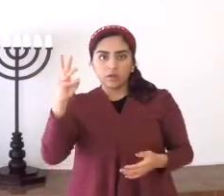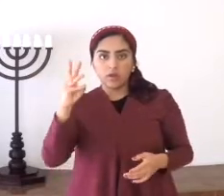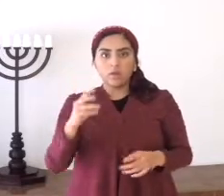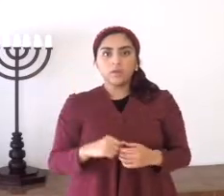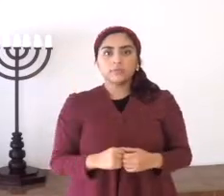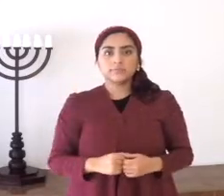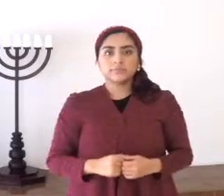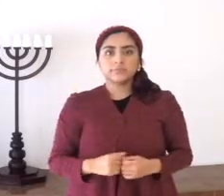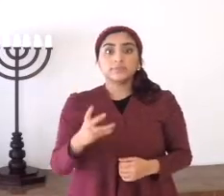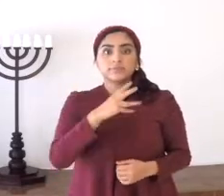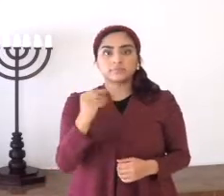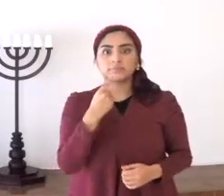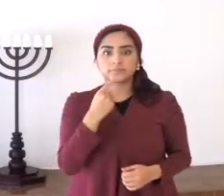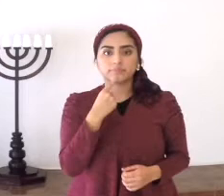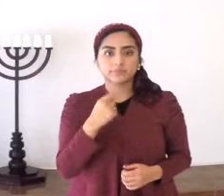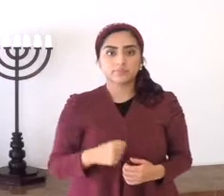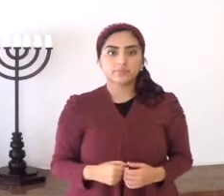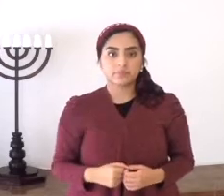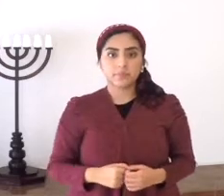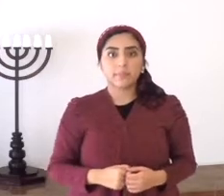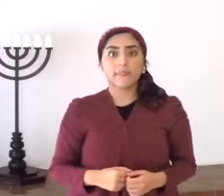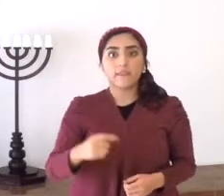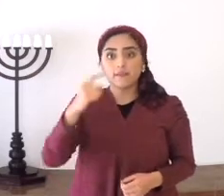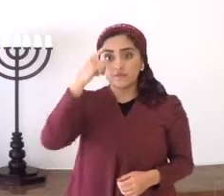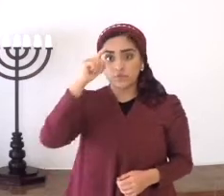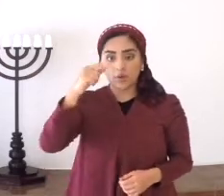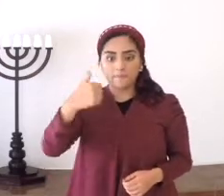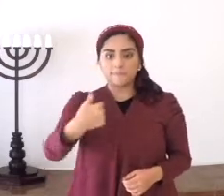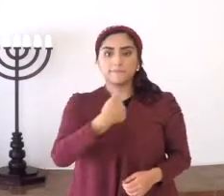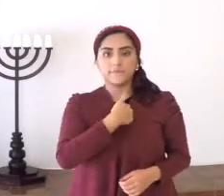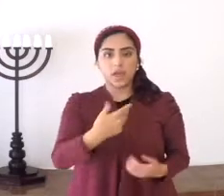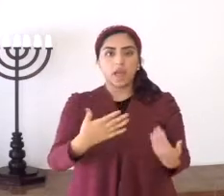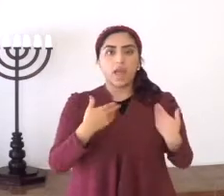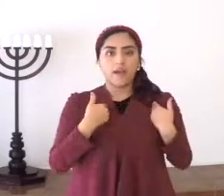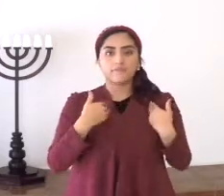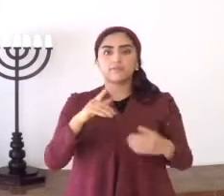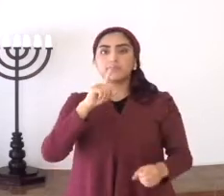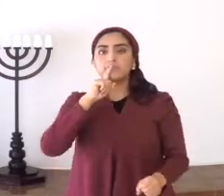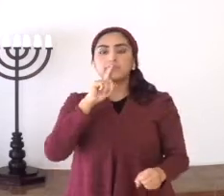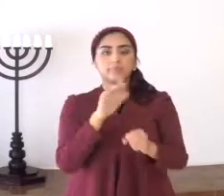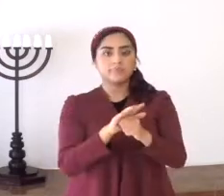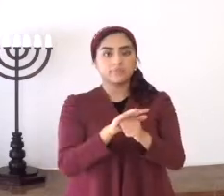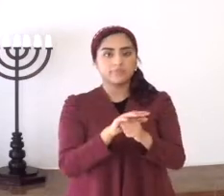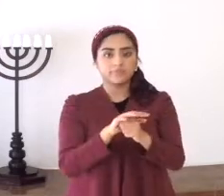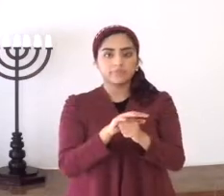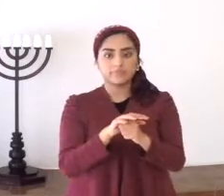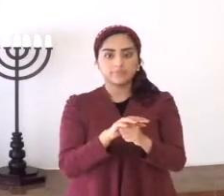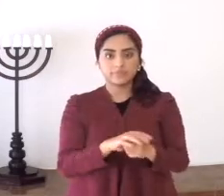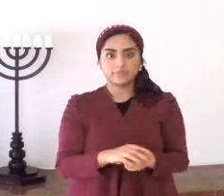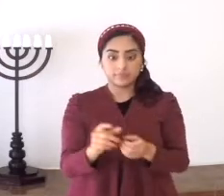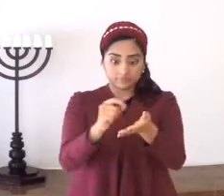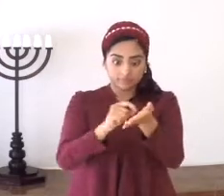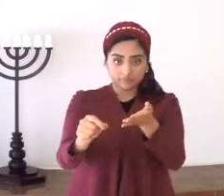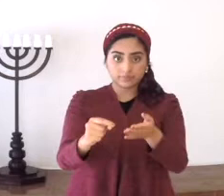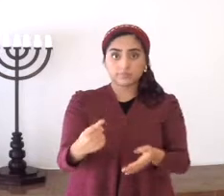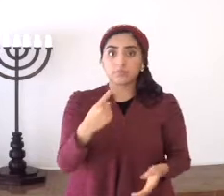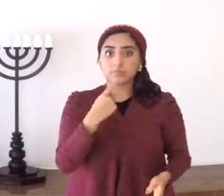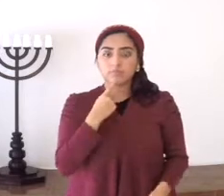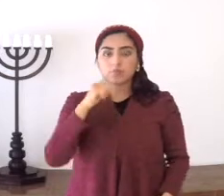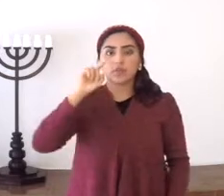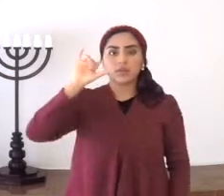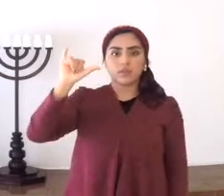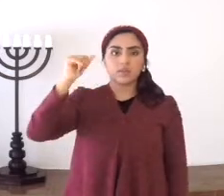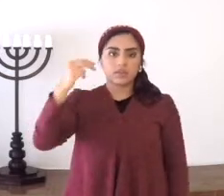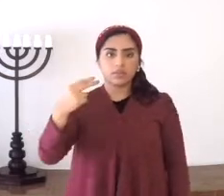dice, si tienen 22, 16 de Bereshit, y dijo, por mí mismo he jurado,